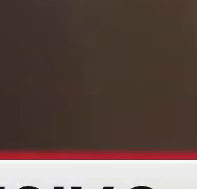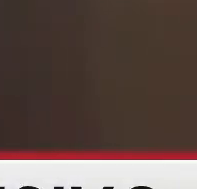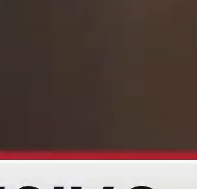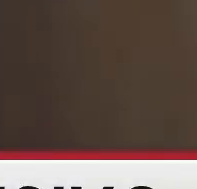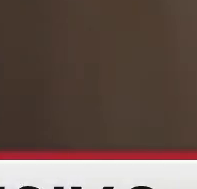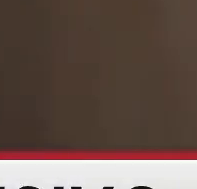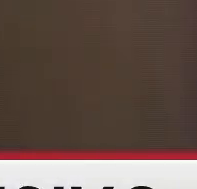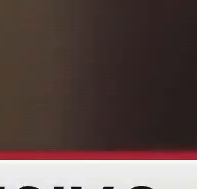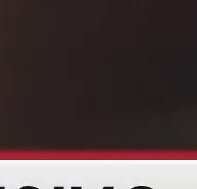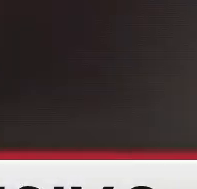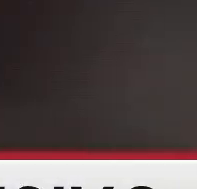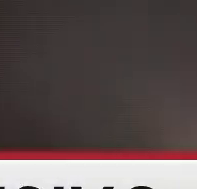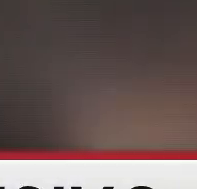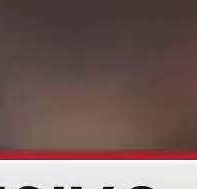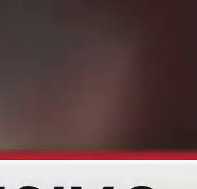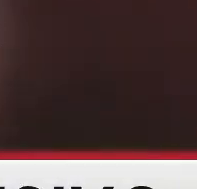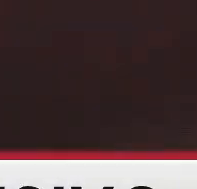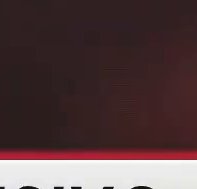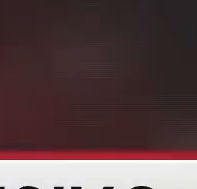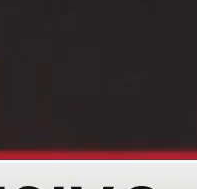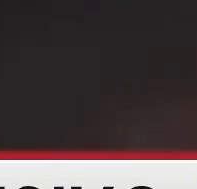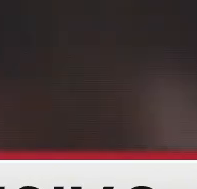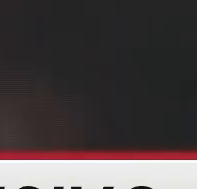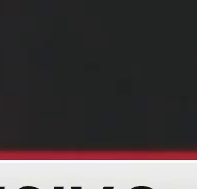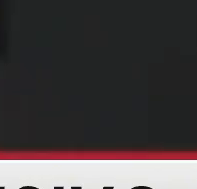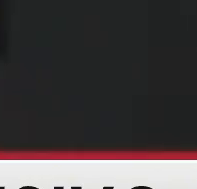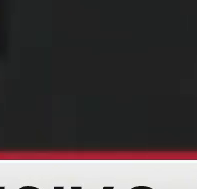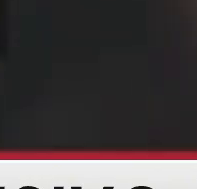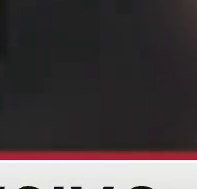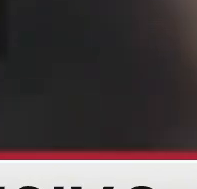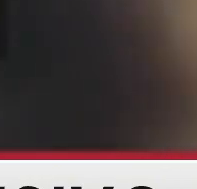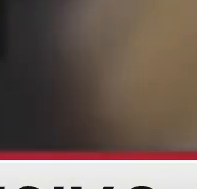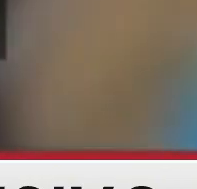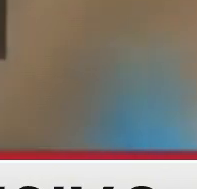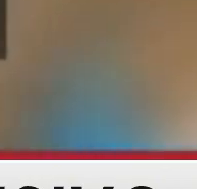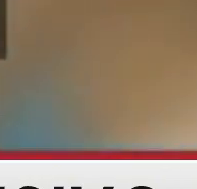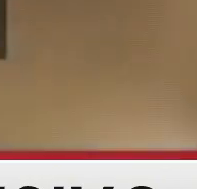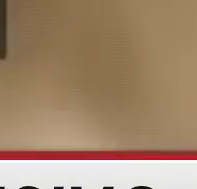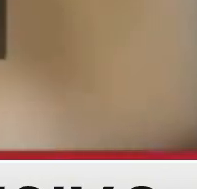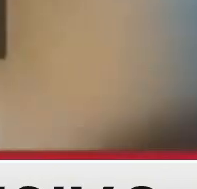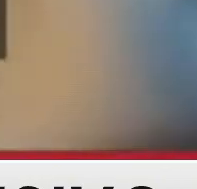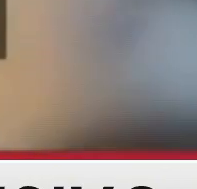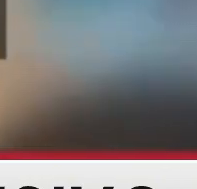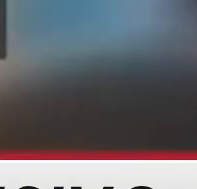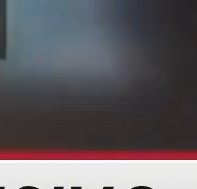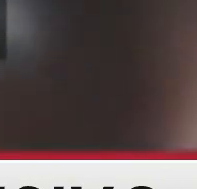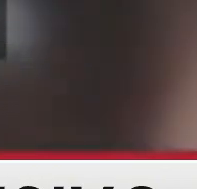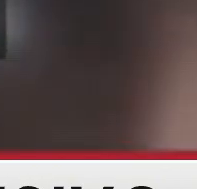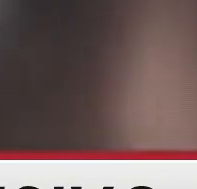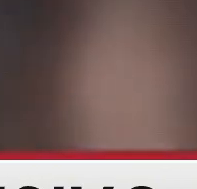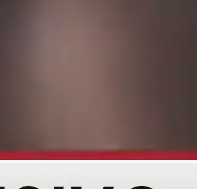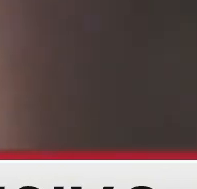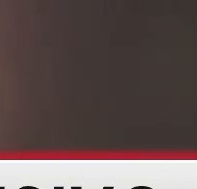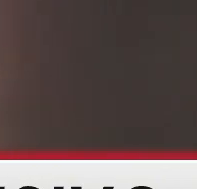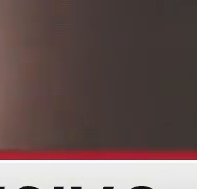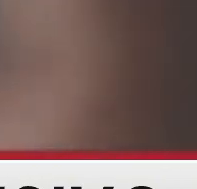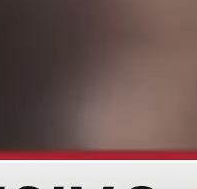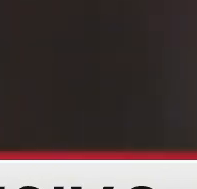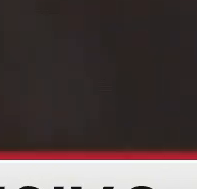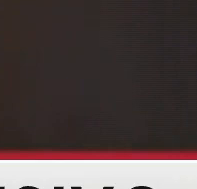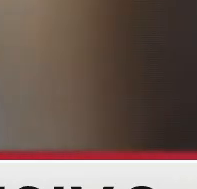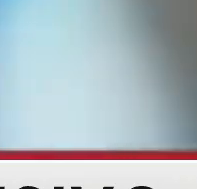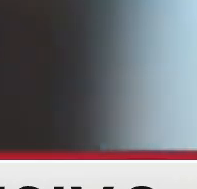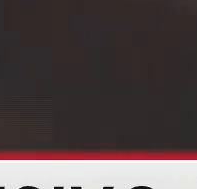Bueno, clara referencia a la RAE. Bueno, y también se refirió a una situación que generó polémica en las últimas semanas desde que la ministra de Educación,